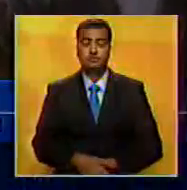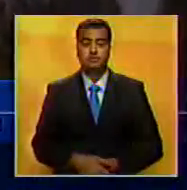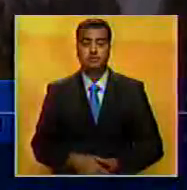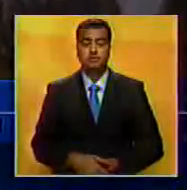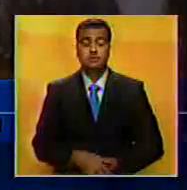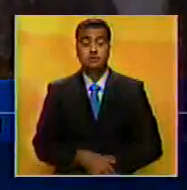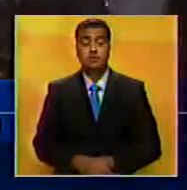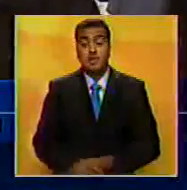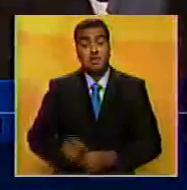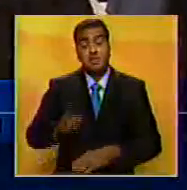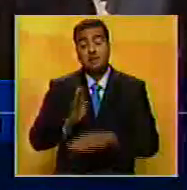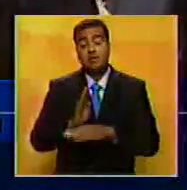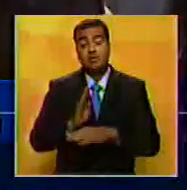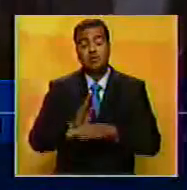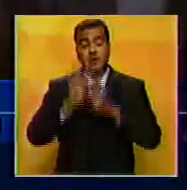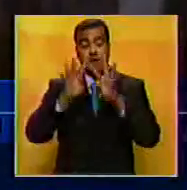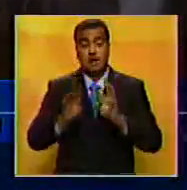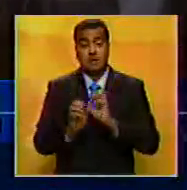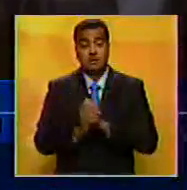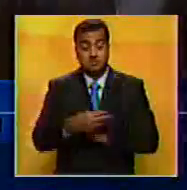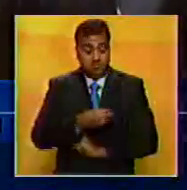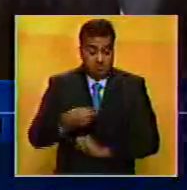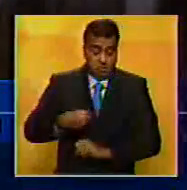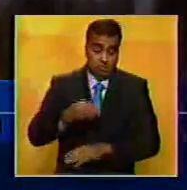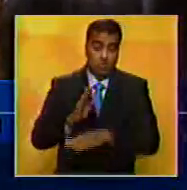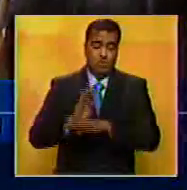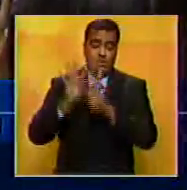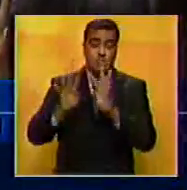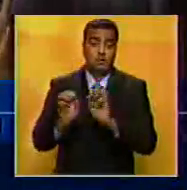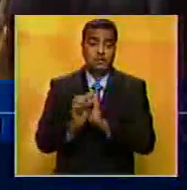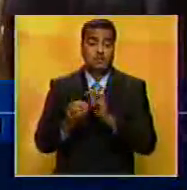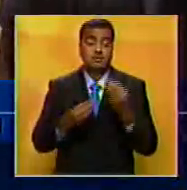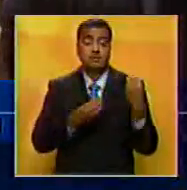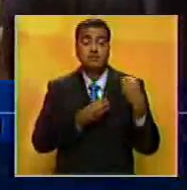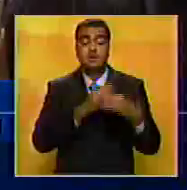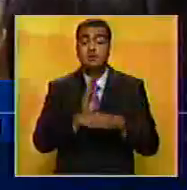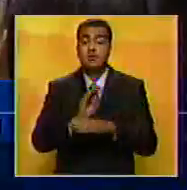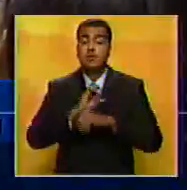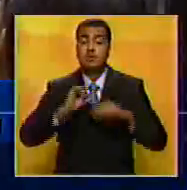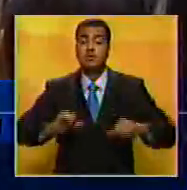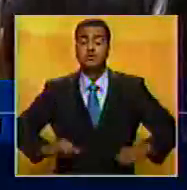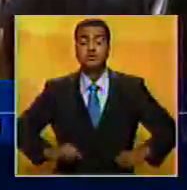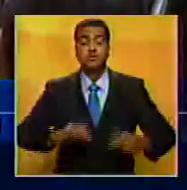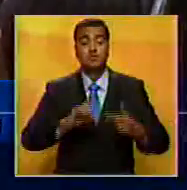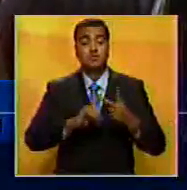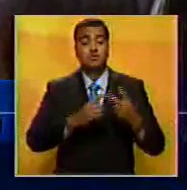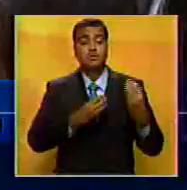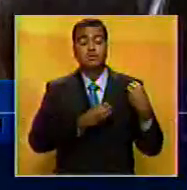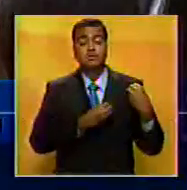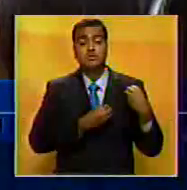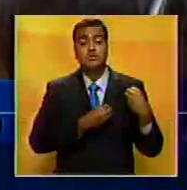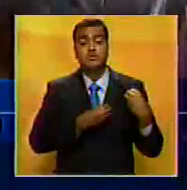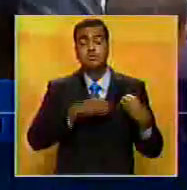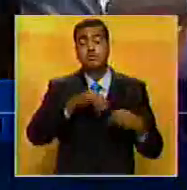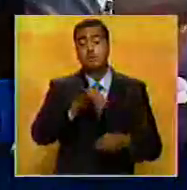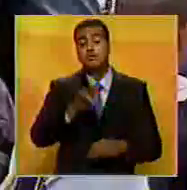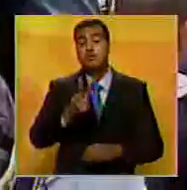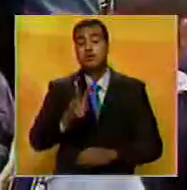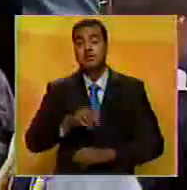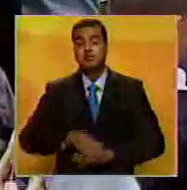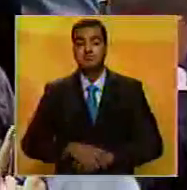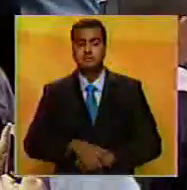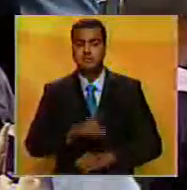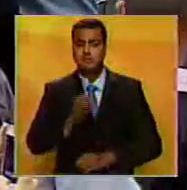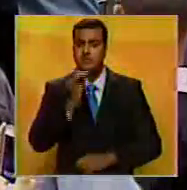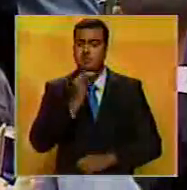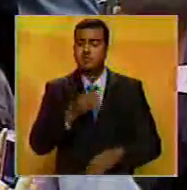la custodia de las cárceles. Nosotros no custodiamos cárceles. La custodia de la Guardia Nacional y lo dirige María Iris Varela.